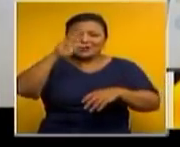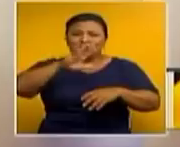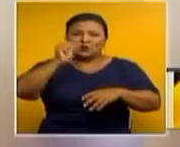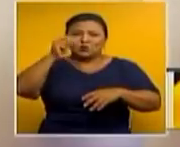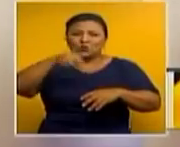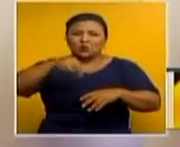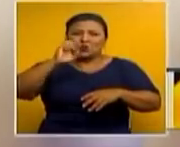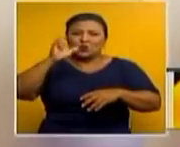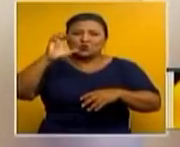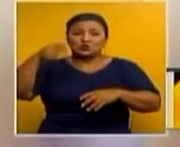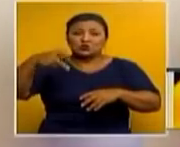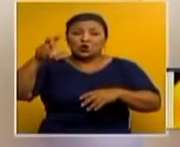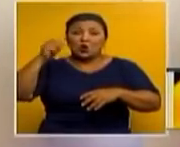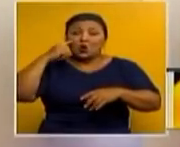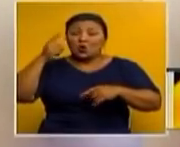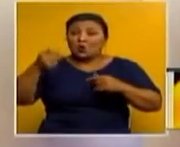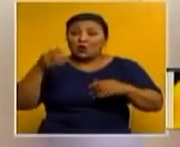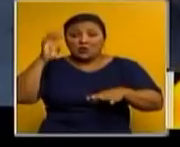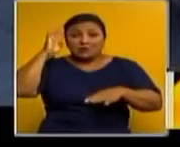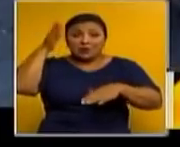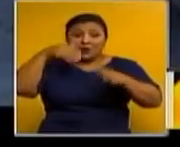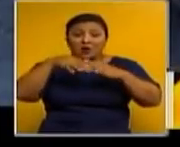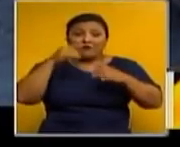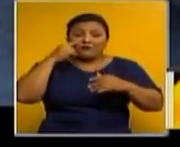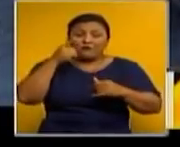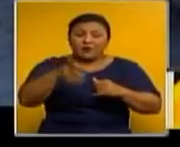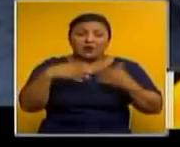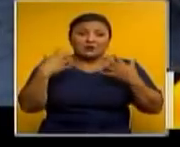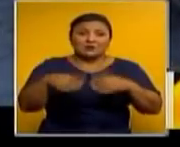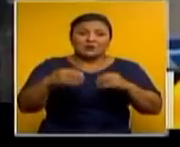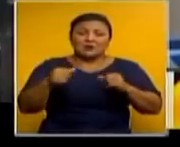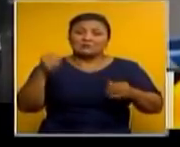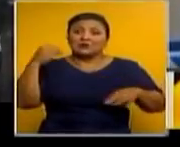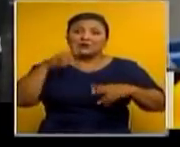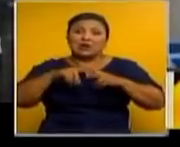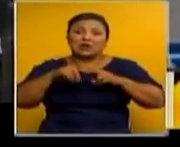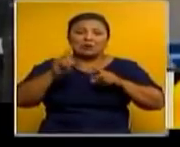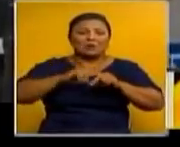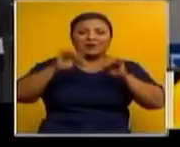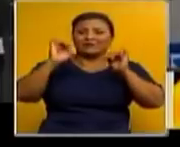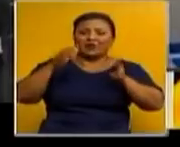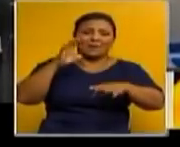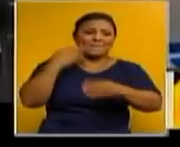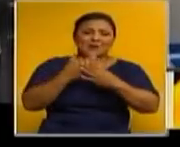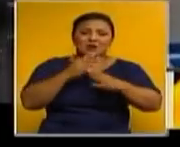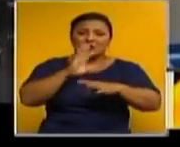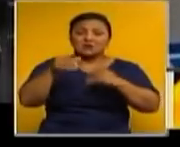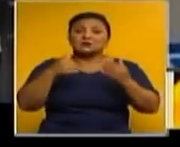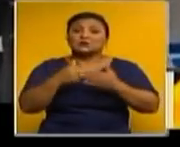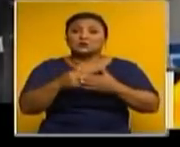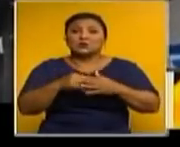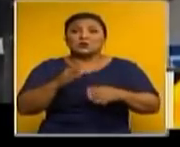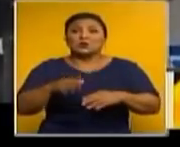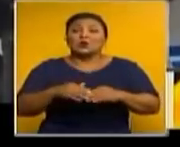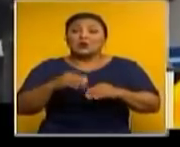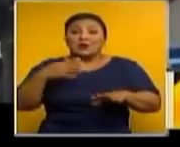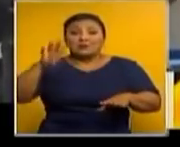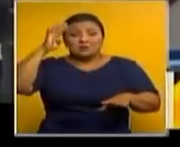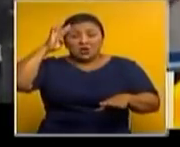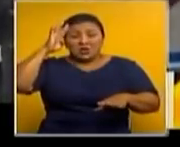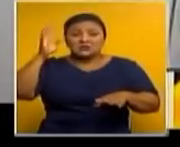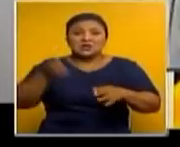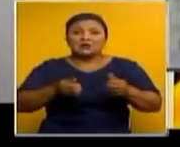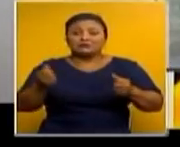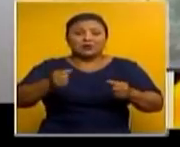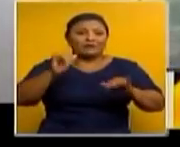arribó. Quisieron el control evadir, pero se los neutralizó. Visualizaron una camioneta en actitud evasiva, por lo cual procedimos a parar la